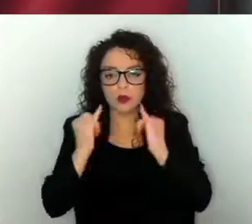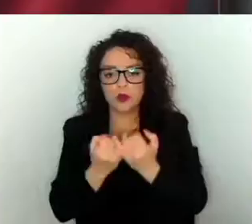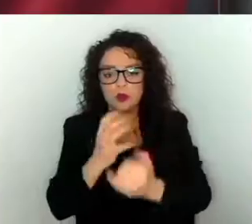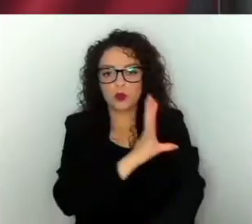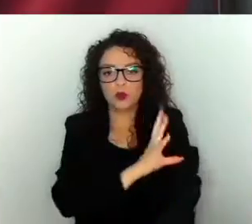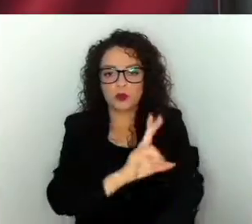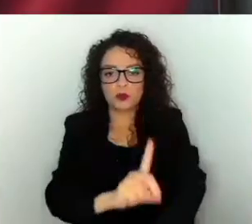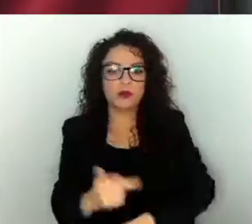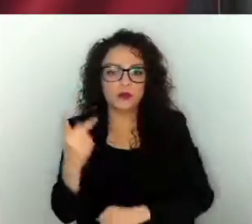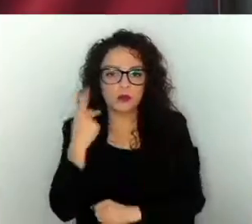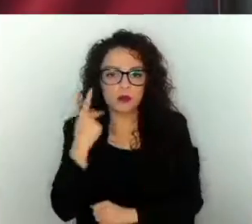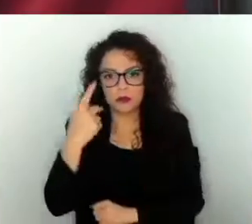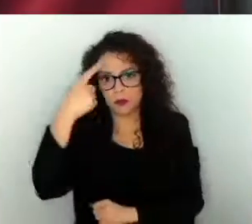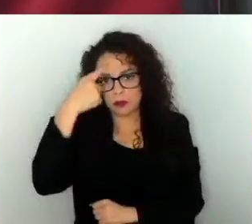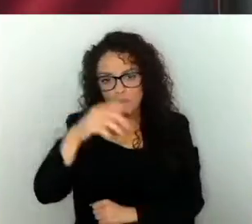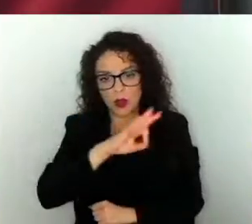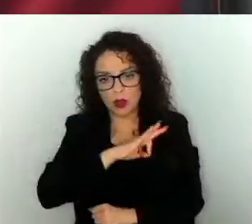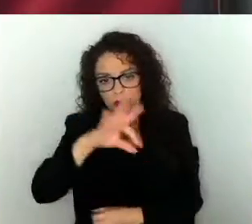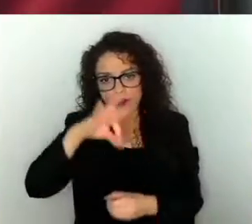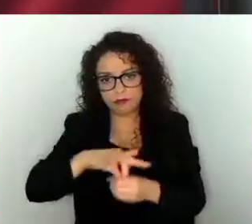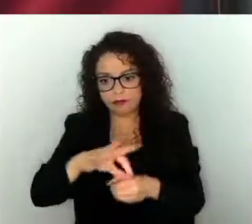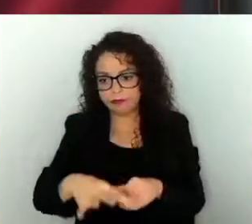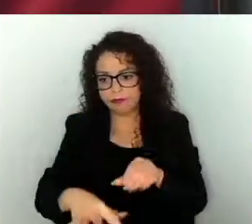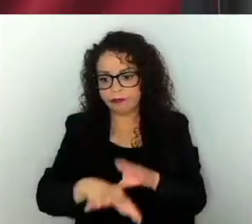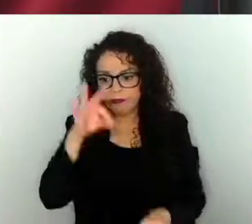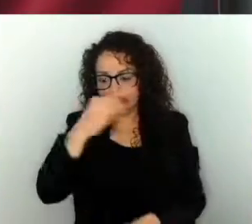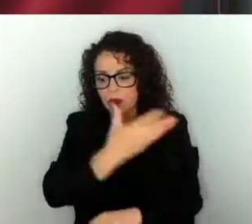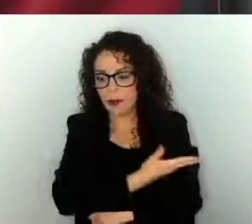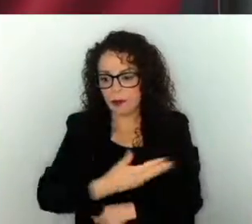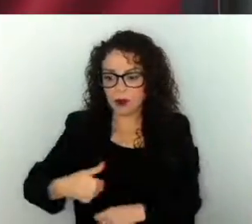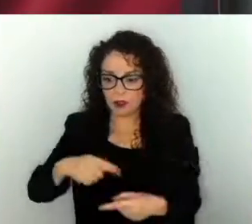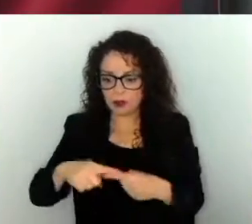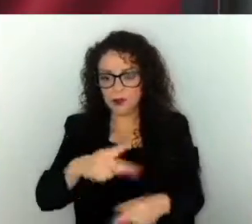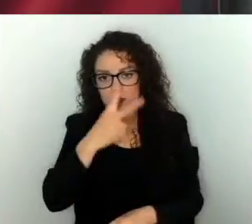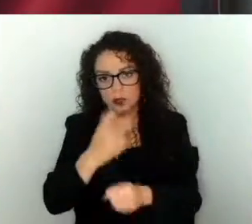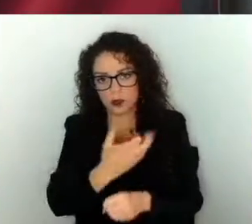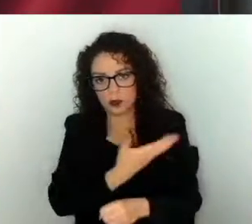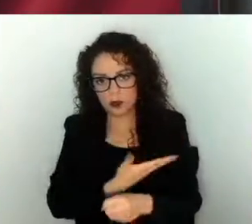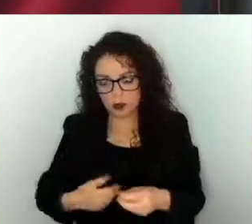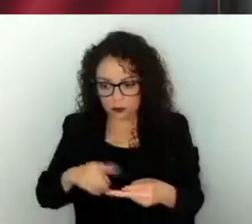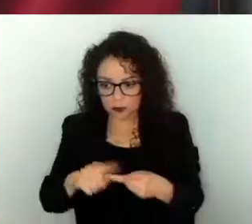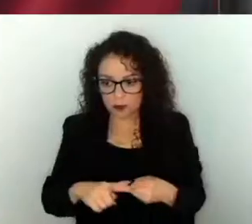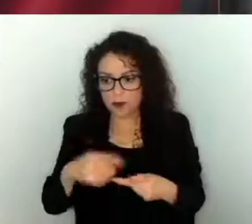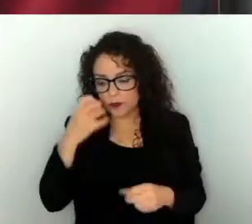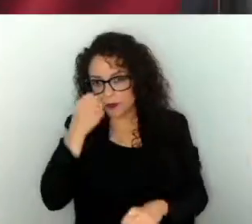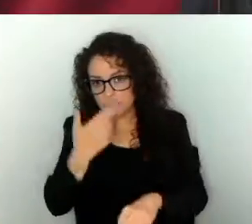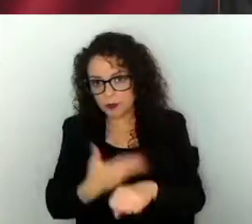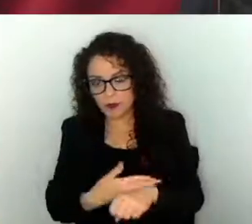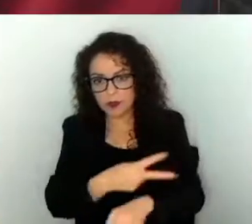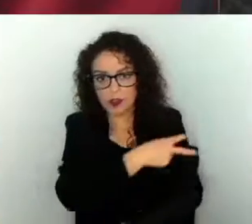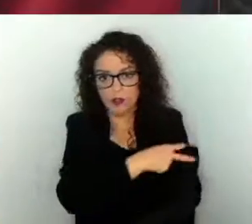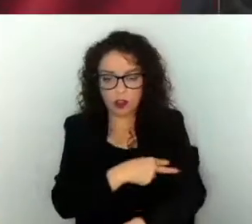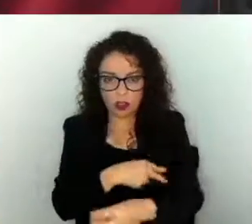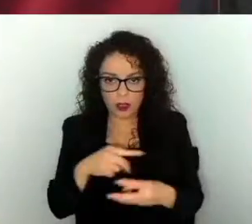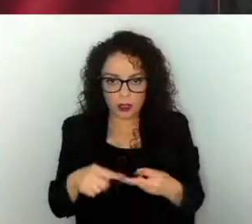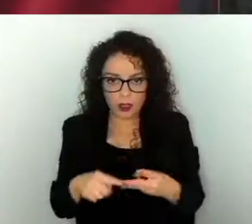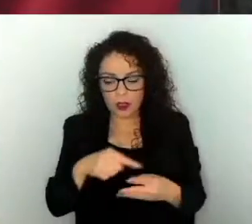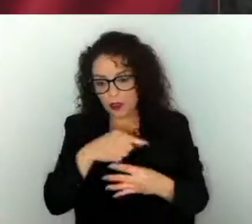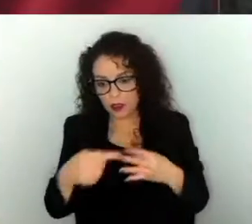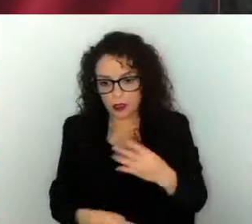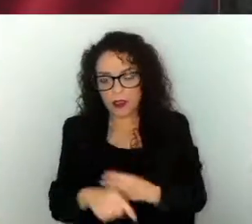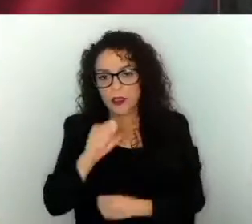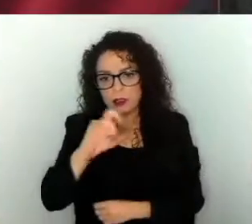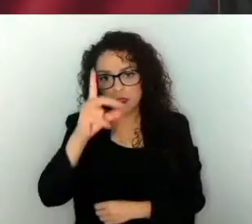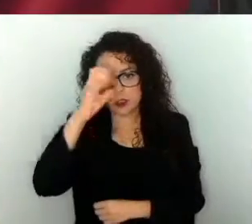de la elección de presidente, vicepresidentes, secretario y vocales de conformidad con lo siguiente. Exposición